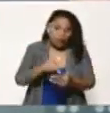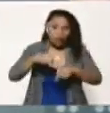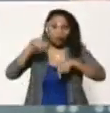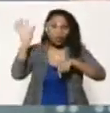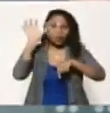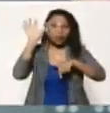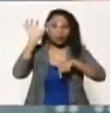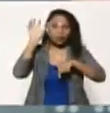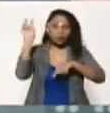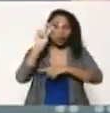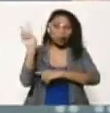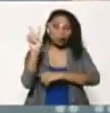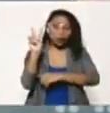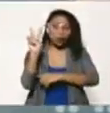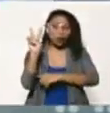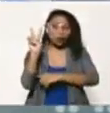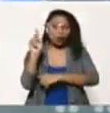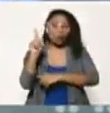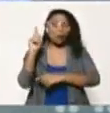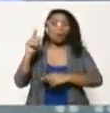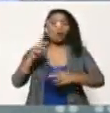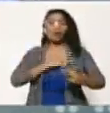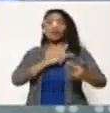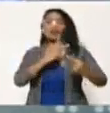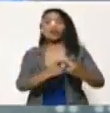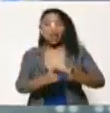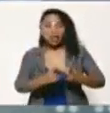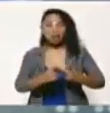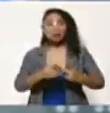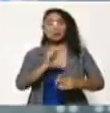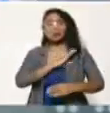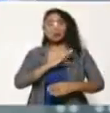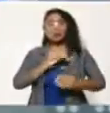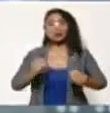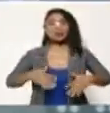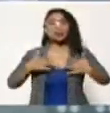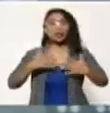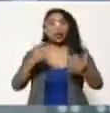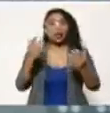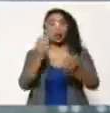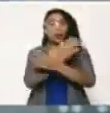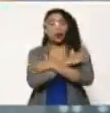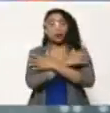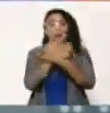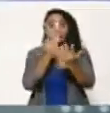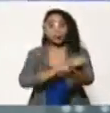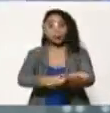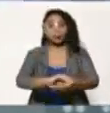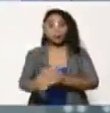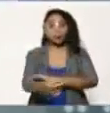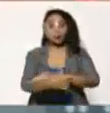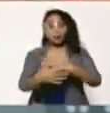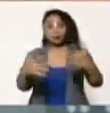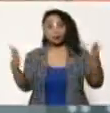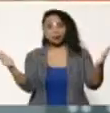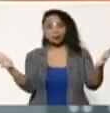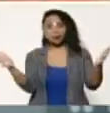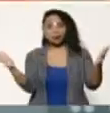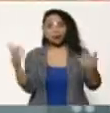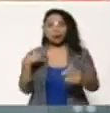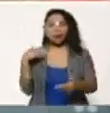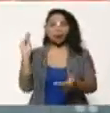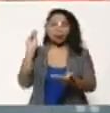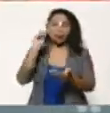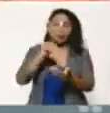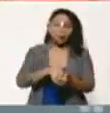voluntad propia no estamos recibiendo con alegría con los brazos abiertos para reinsertarlo a la